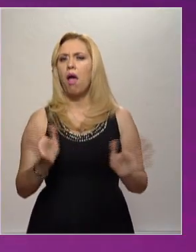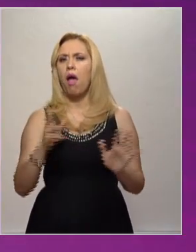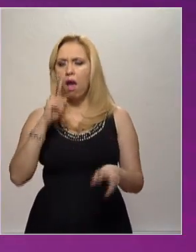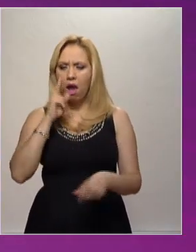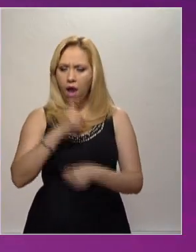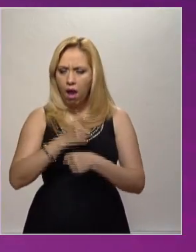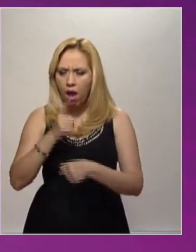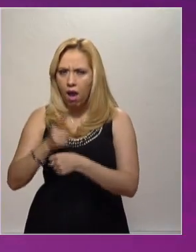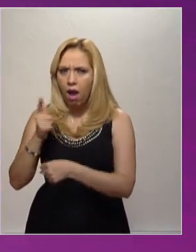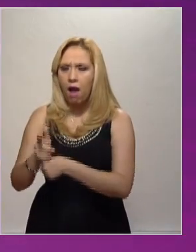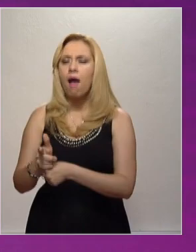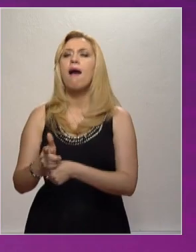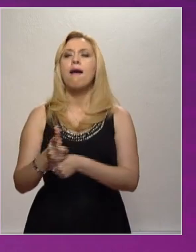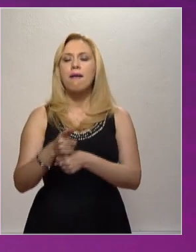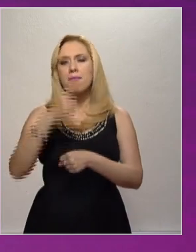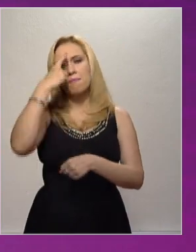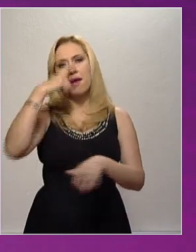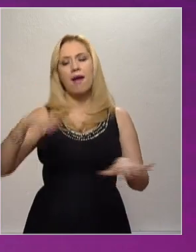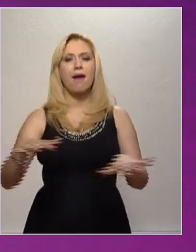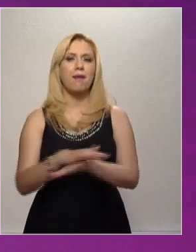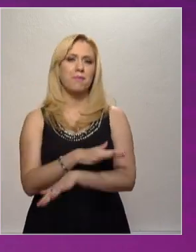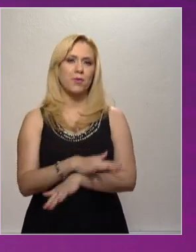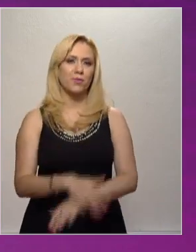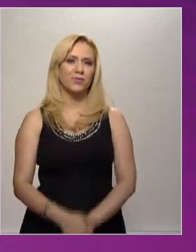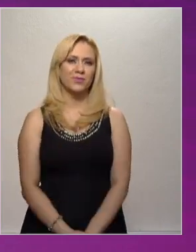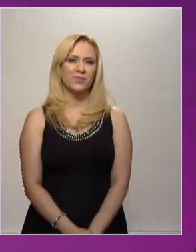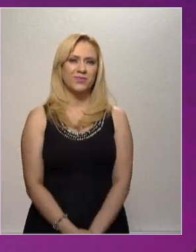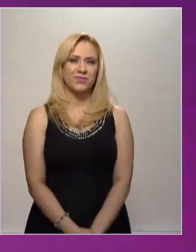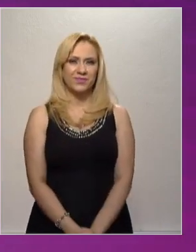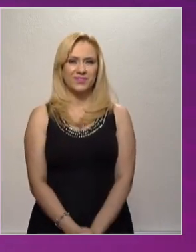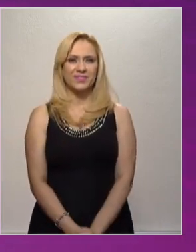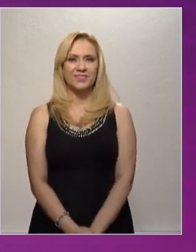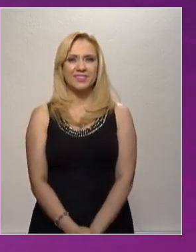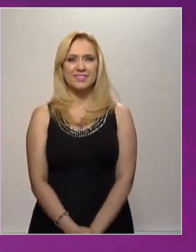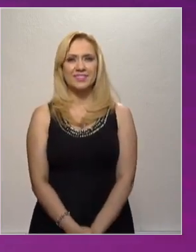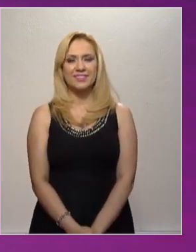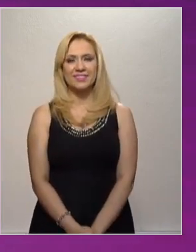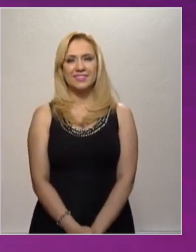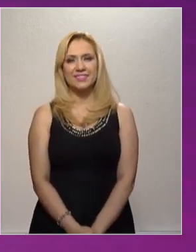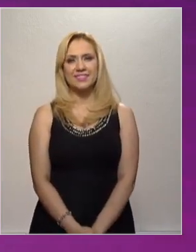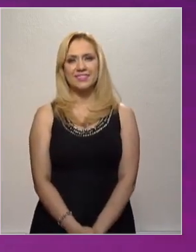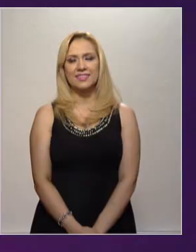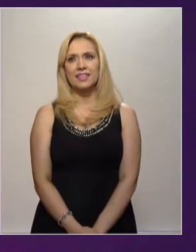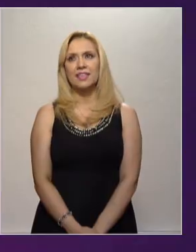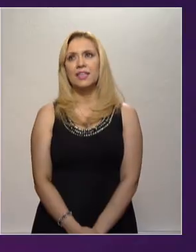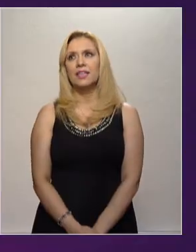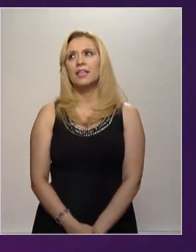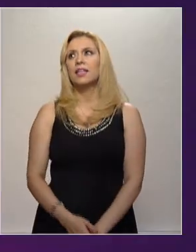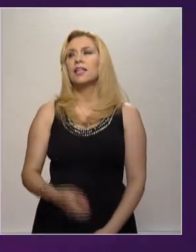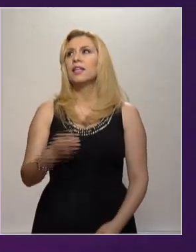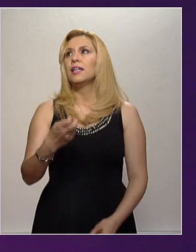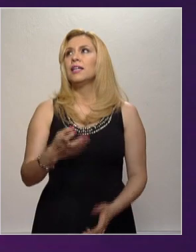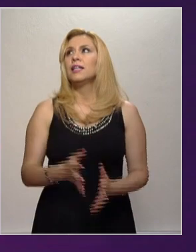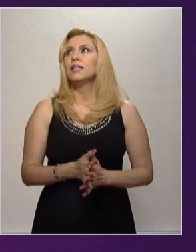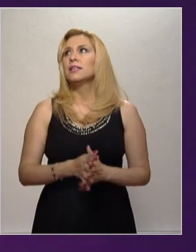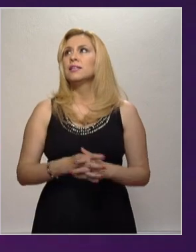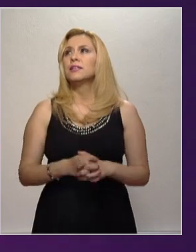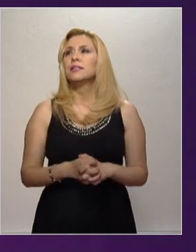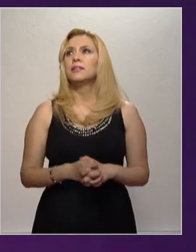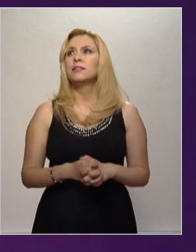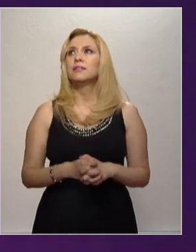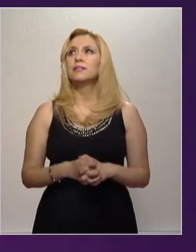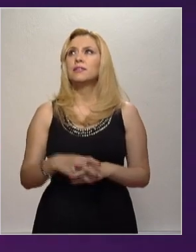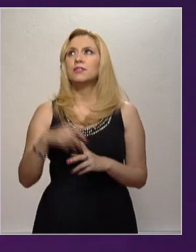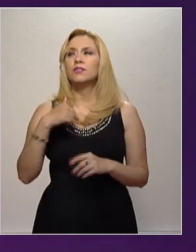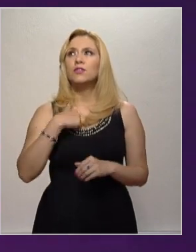identificó y ya se está tomando pasos para cambiarla. Muy bien. Marcia, también una idea para concluir. Una idea para concluir